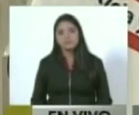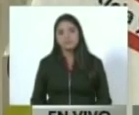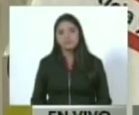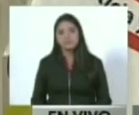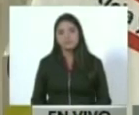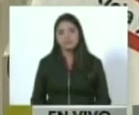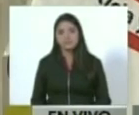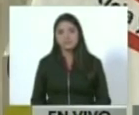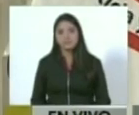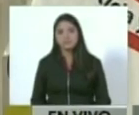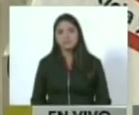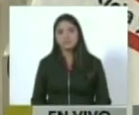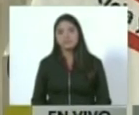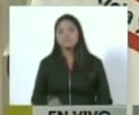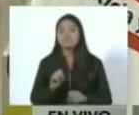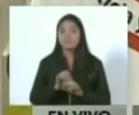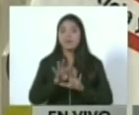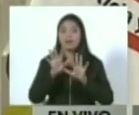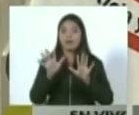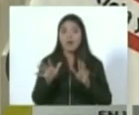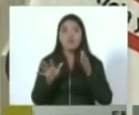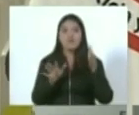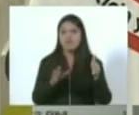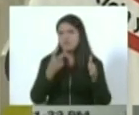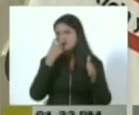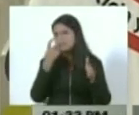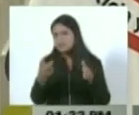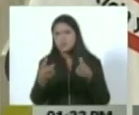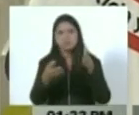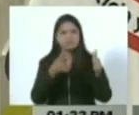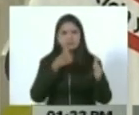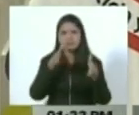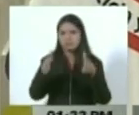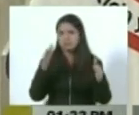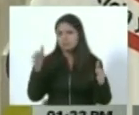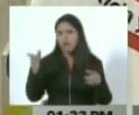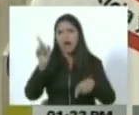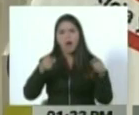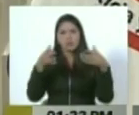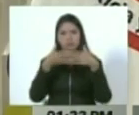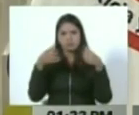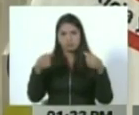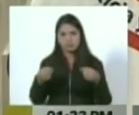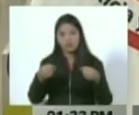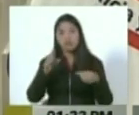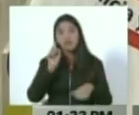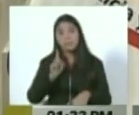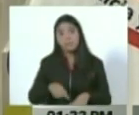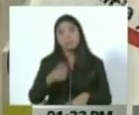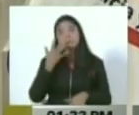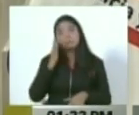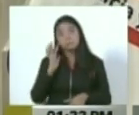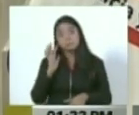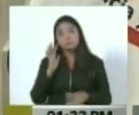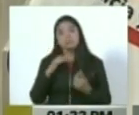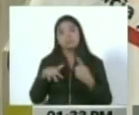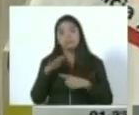Por supuesto, visitó varios recintos penitenciarios y se